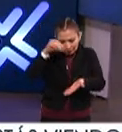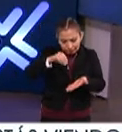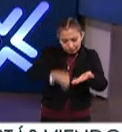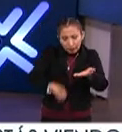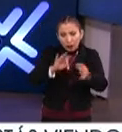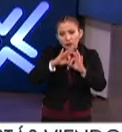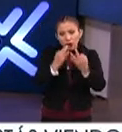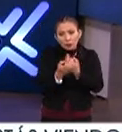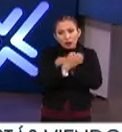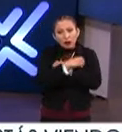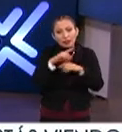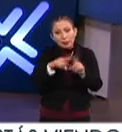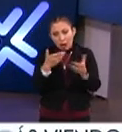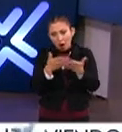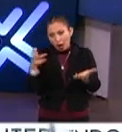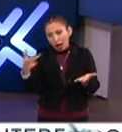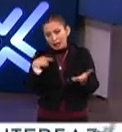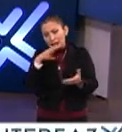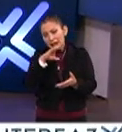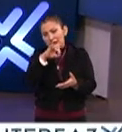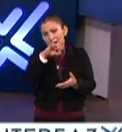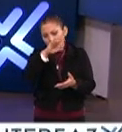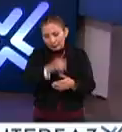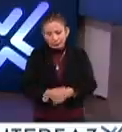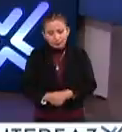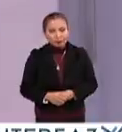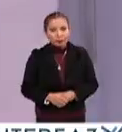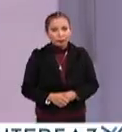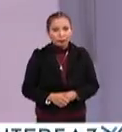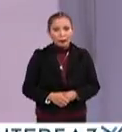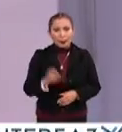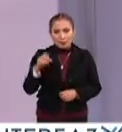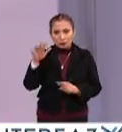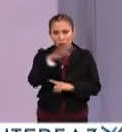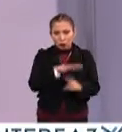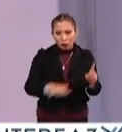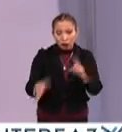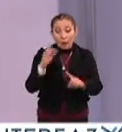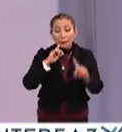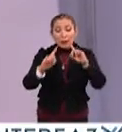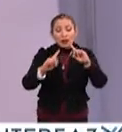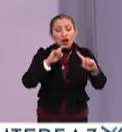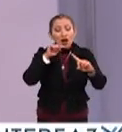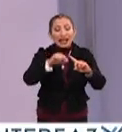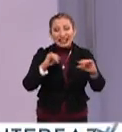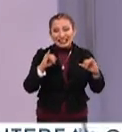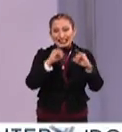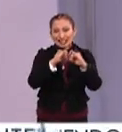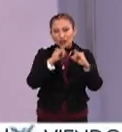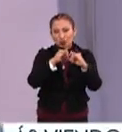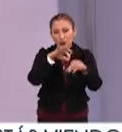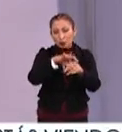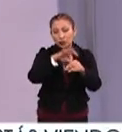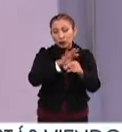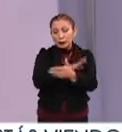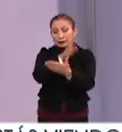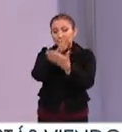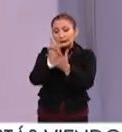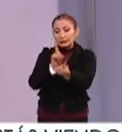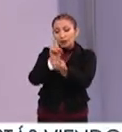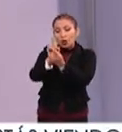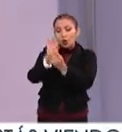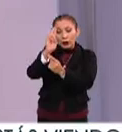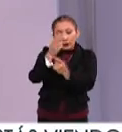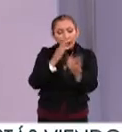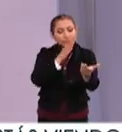modelo educativo distinto, en este caso de educación cívica. En este contexto, en el diálogo, lo que está haciendo el Instituto Electoral es acercarse con